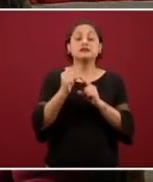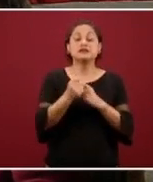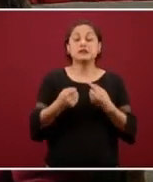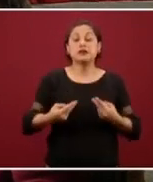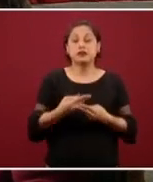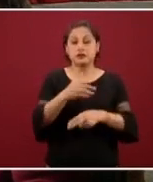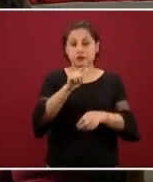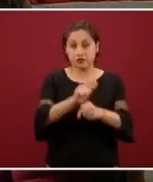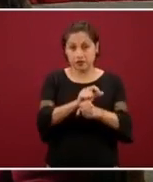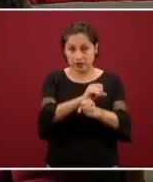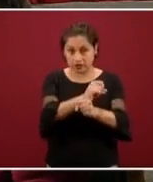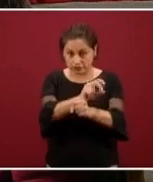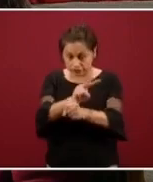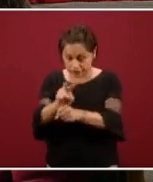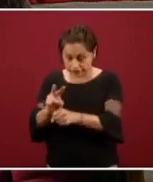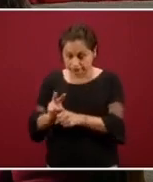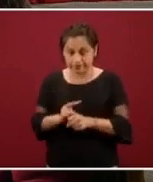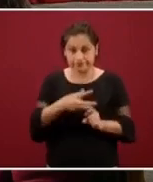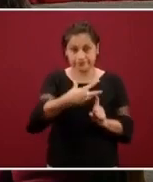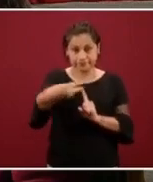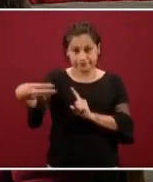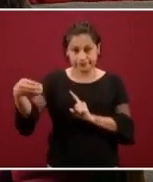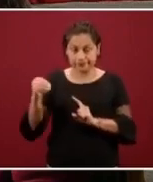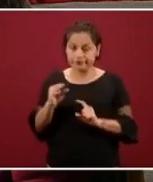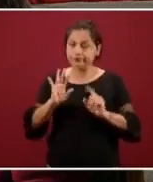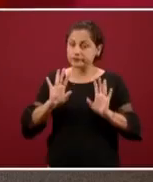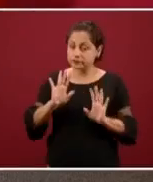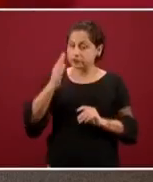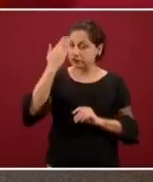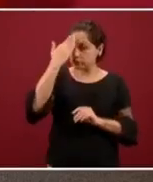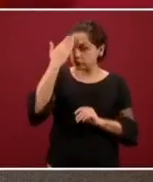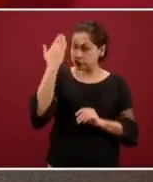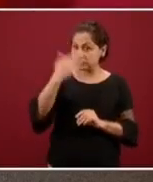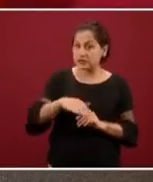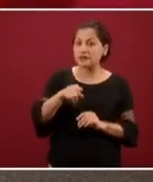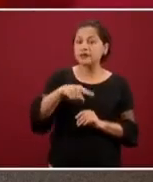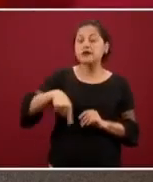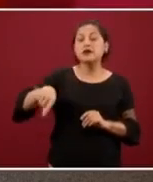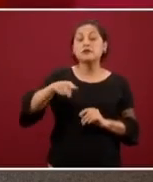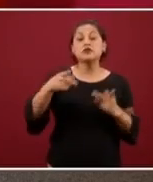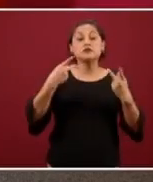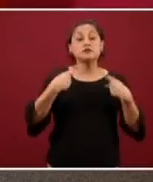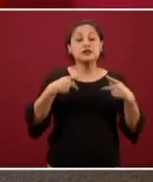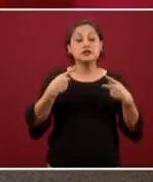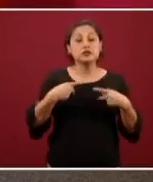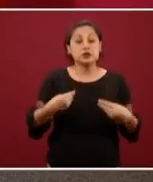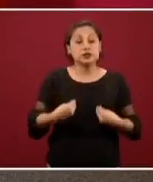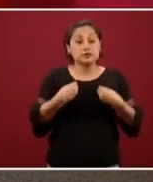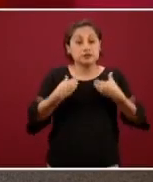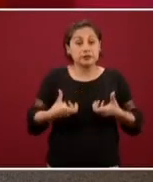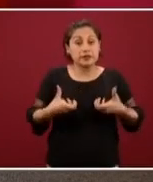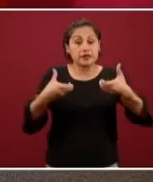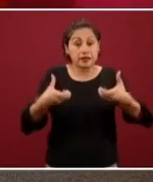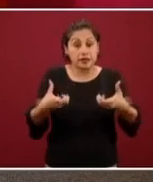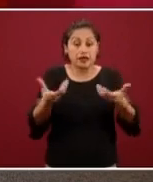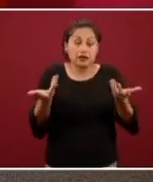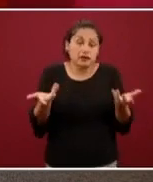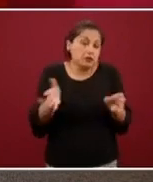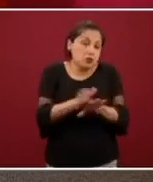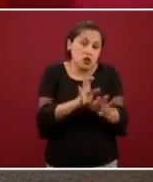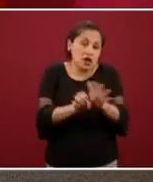en particular, pues sabemos que en este momento para las personas de situación de calle, me refiero a que si nosotros captáramos algún